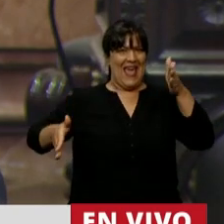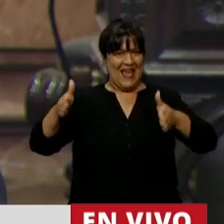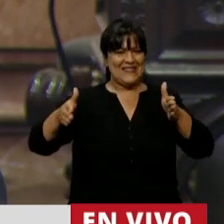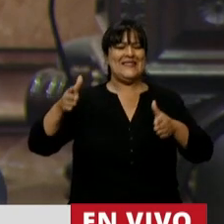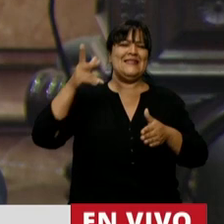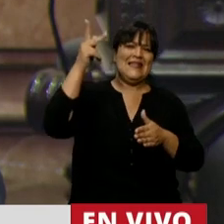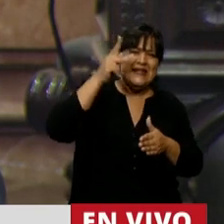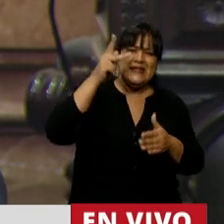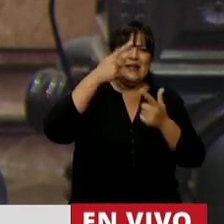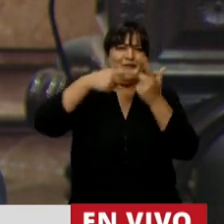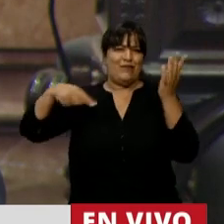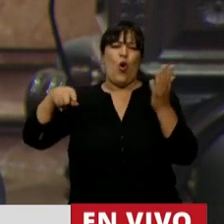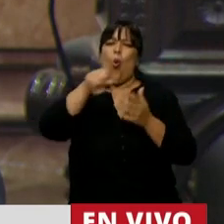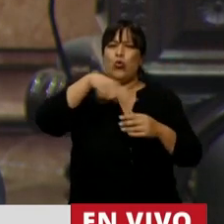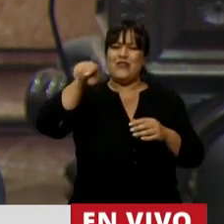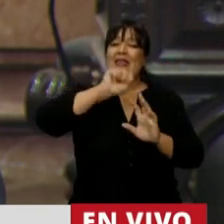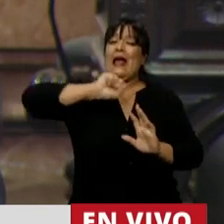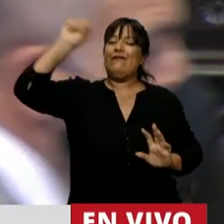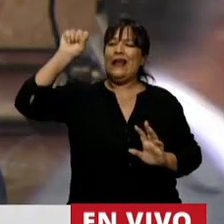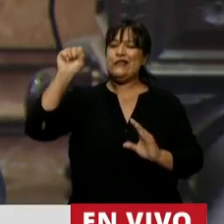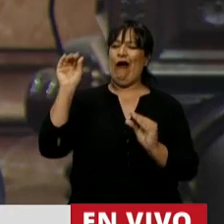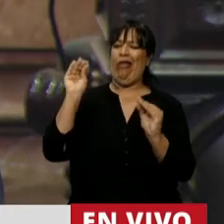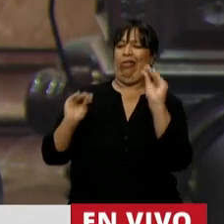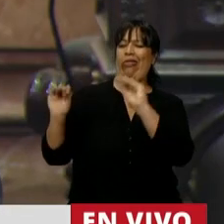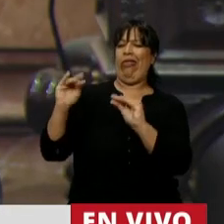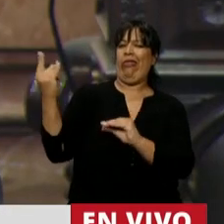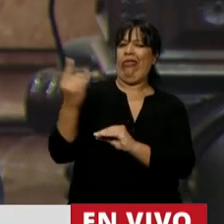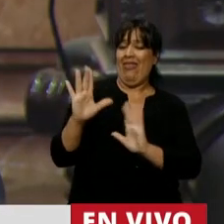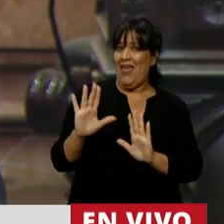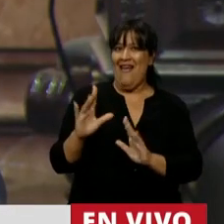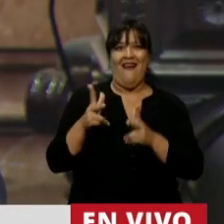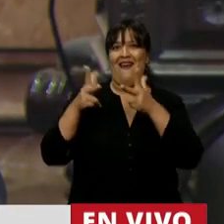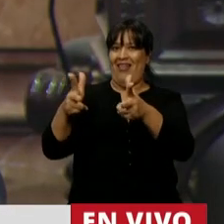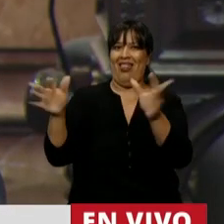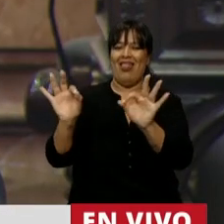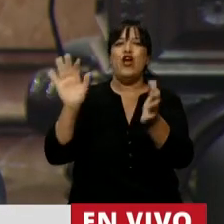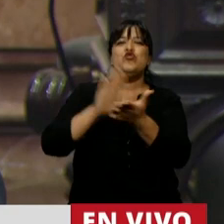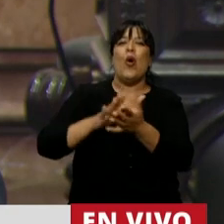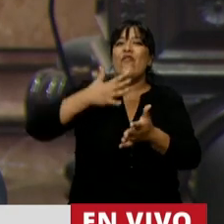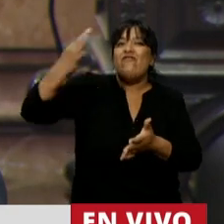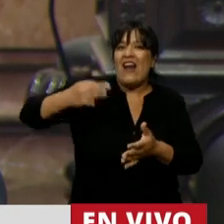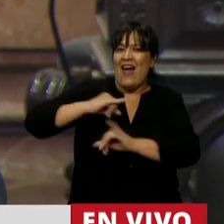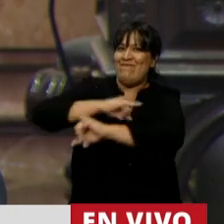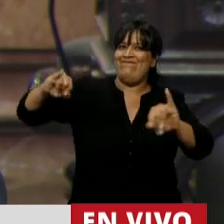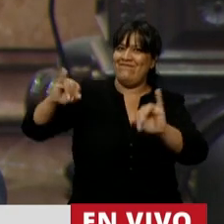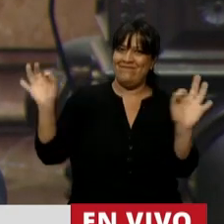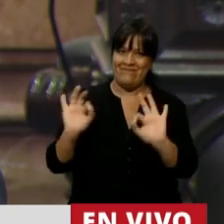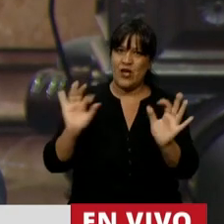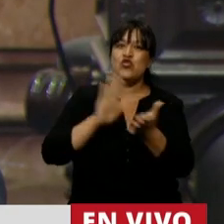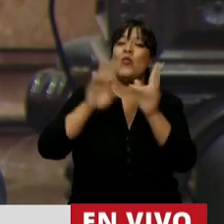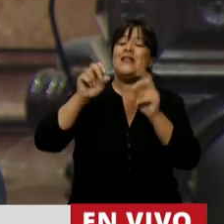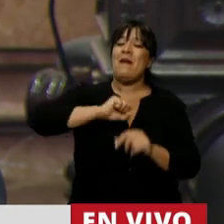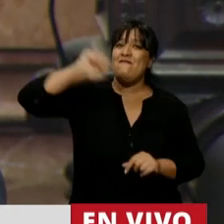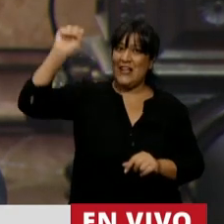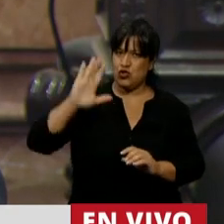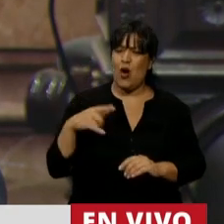tocaron. Mintieron con la inflación. No le dijeron la verdad a los argentinos con la inflación. Pero también todos